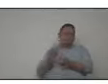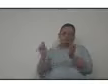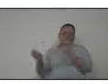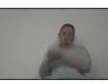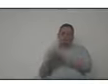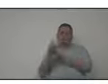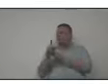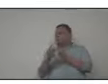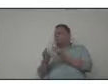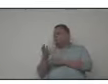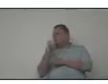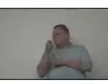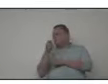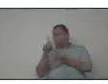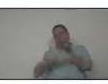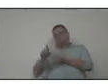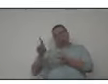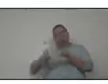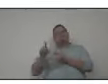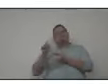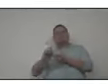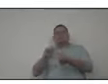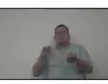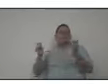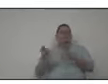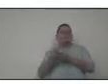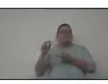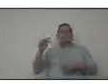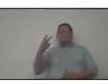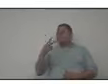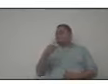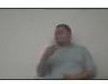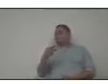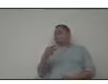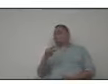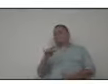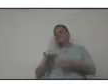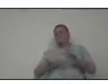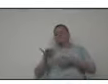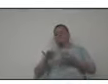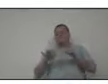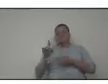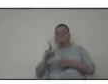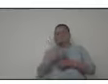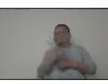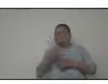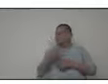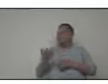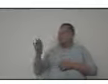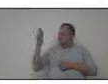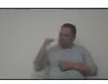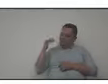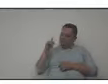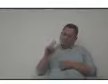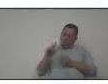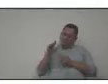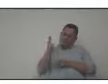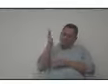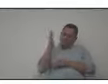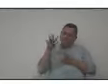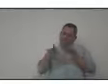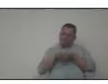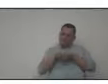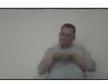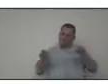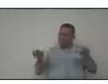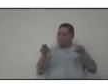hubo cambios incluso de algunas. Y el segundo tiene que ver con algo que dijo la secretaria de salud el otro día, cuando estábamos en la rueda de prensa de